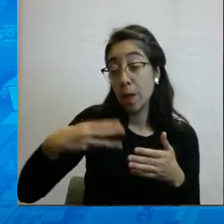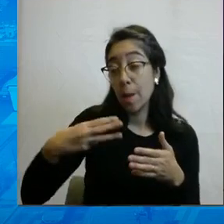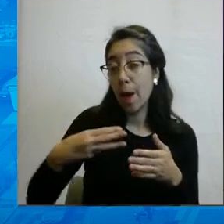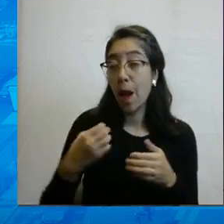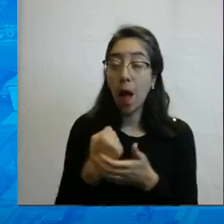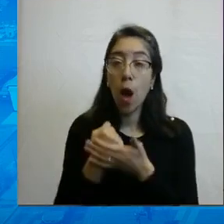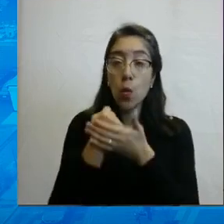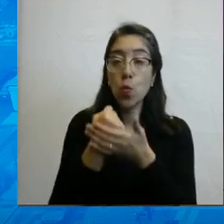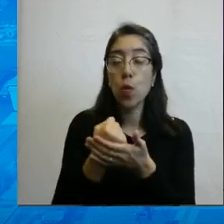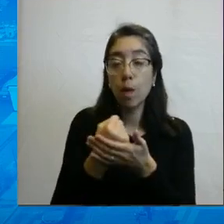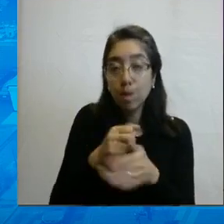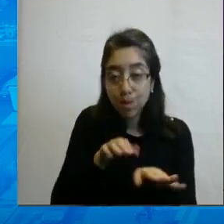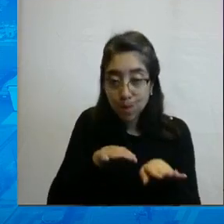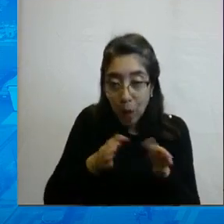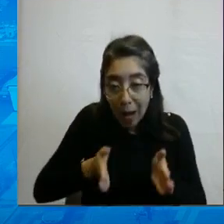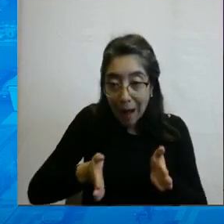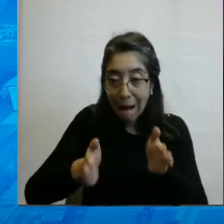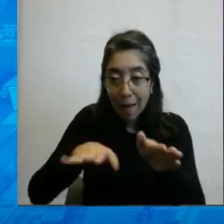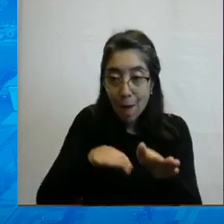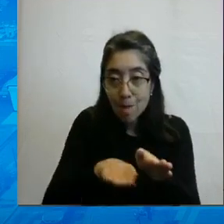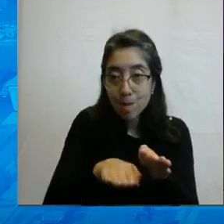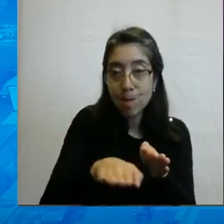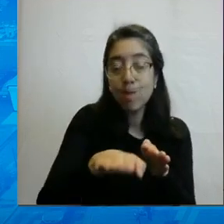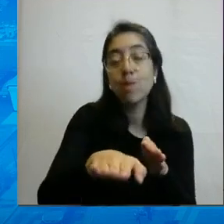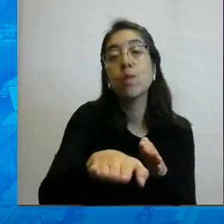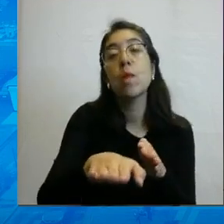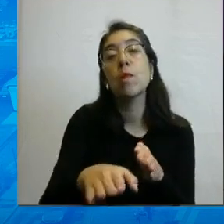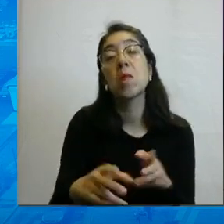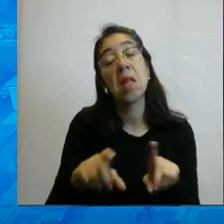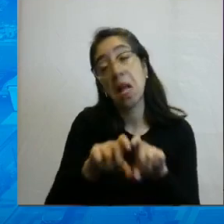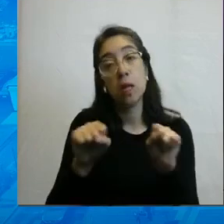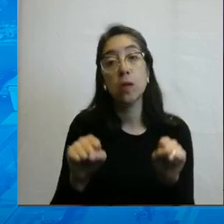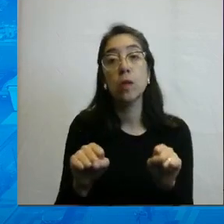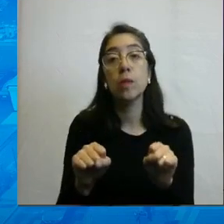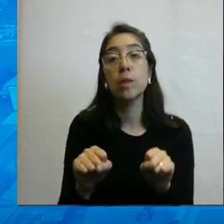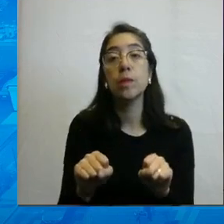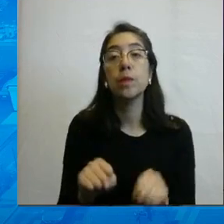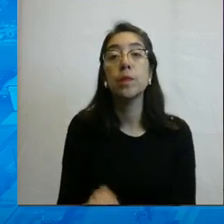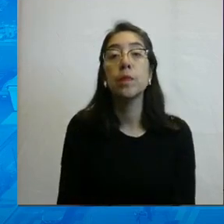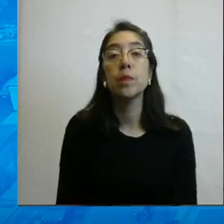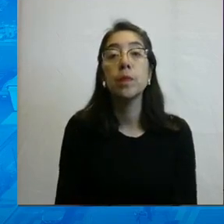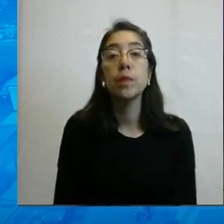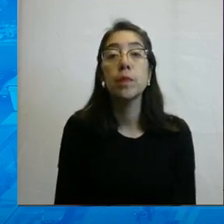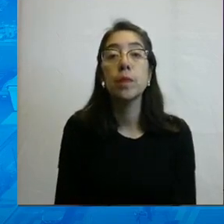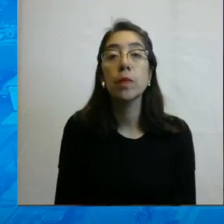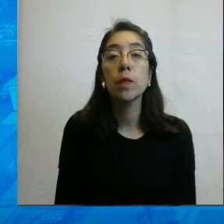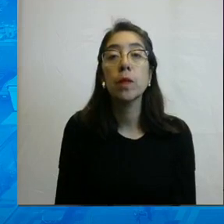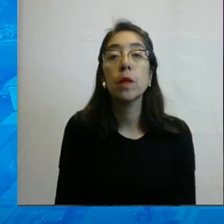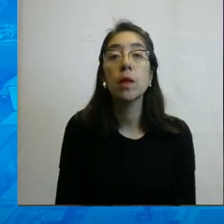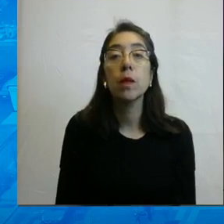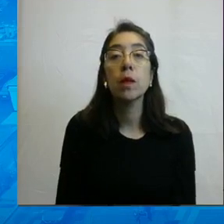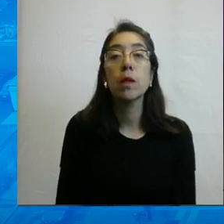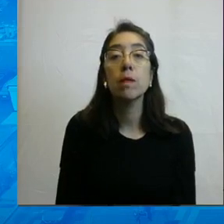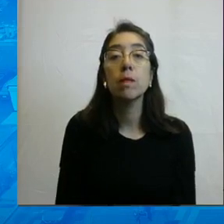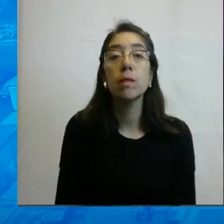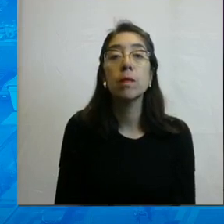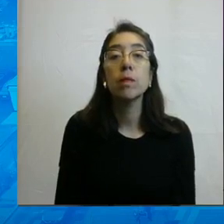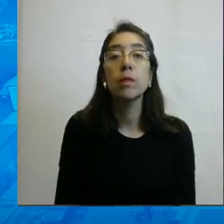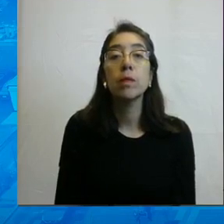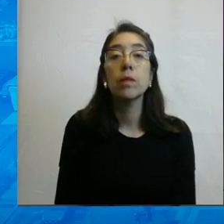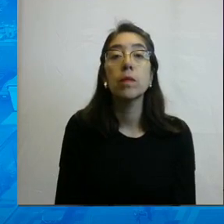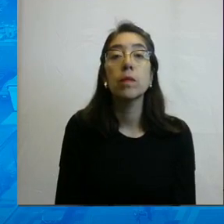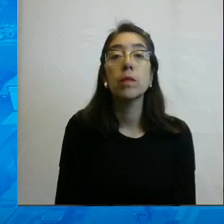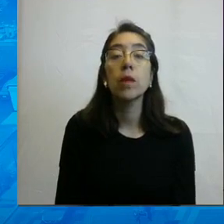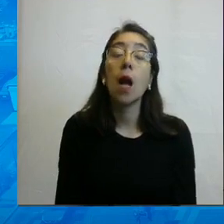Y esto incluso los tiene tan contento que las otras continuidades de las Lomas de Manso van a copiar la iniciativa, así que hago llegar